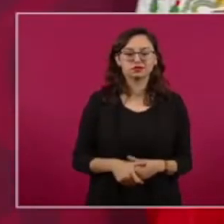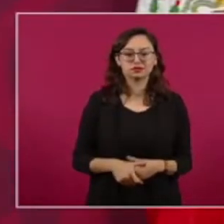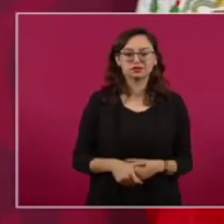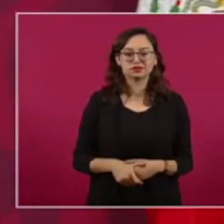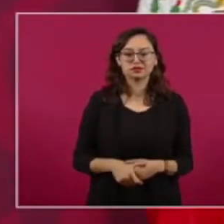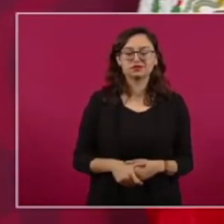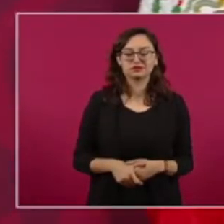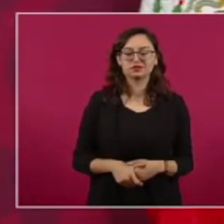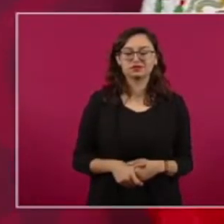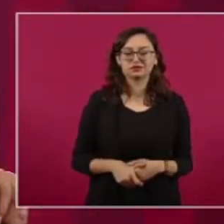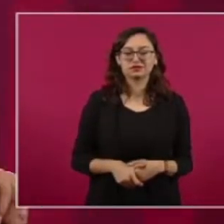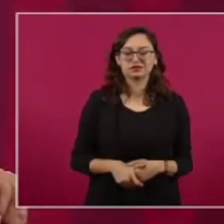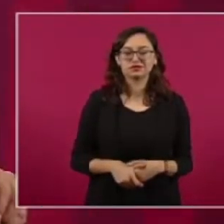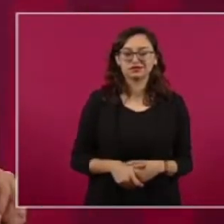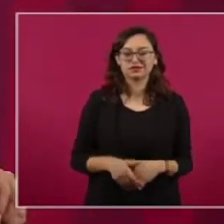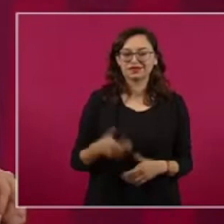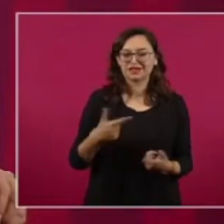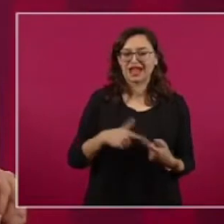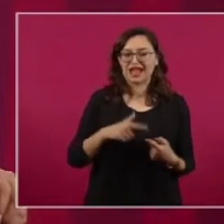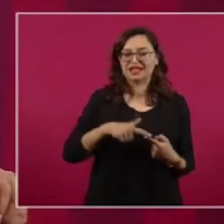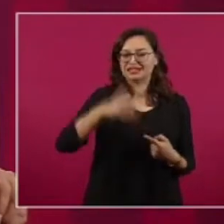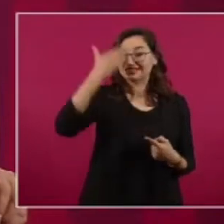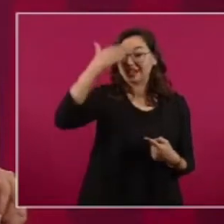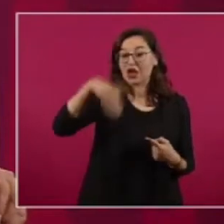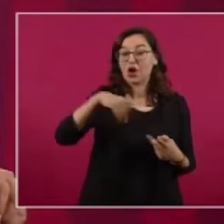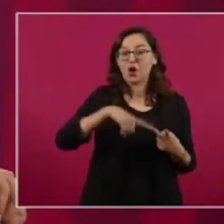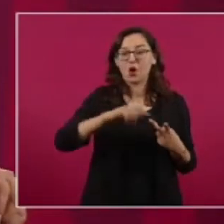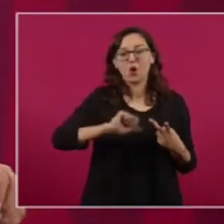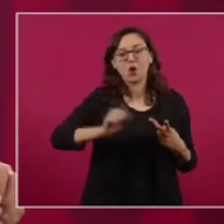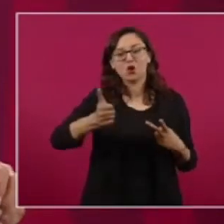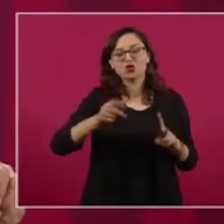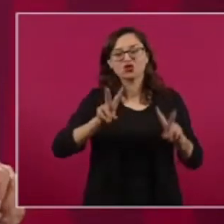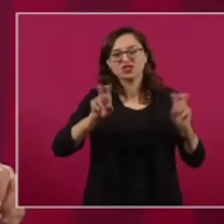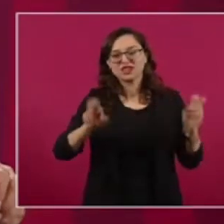ya sé. Lo otro que escuchó